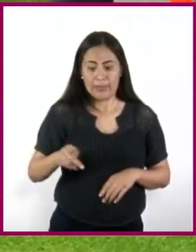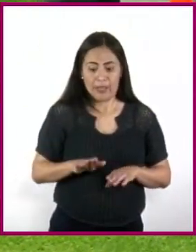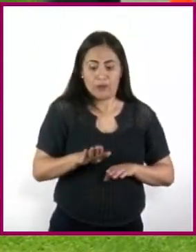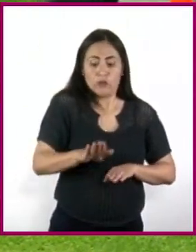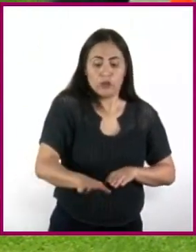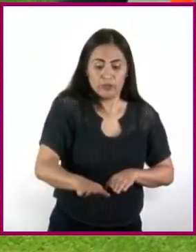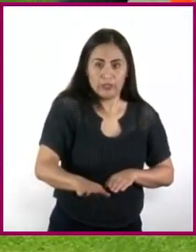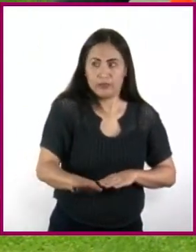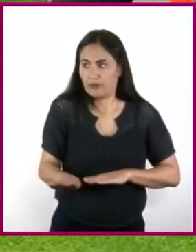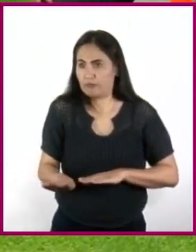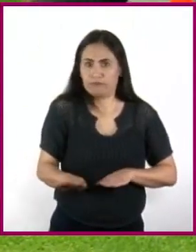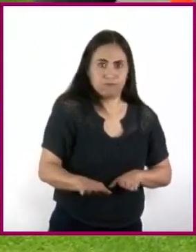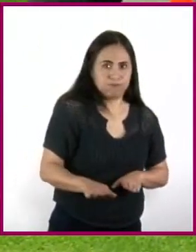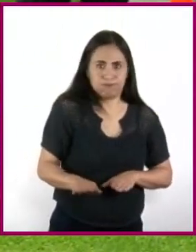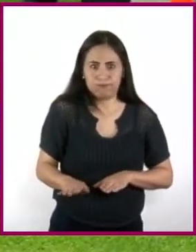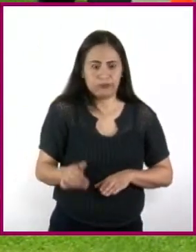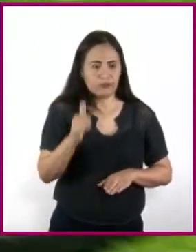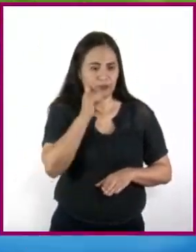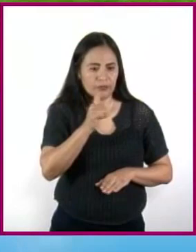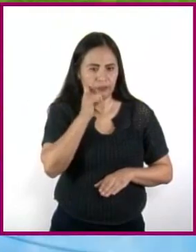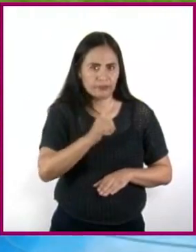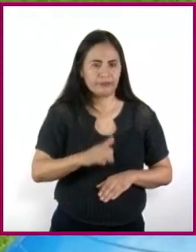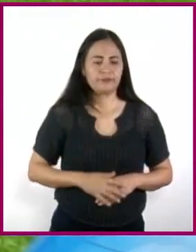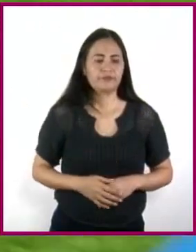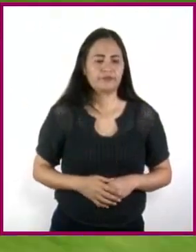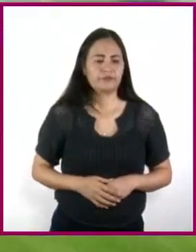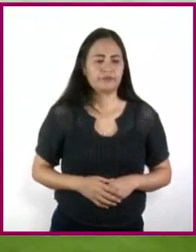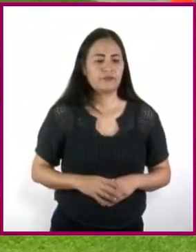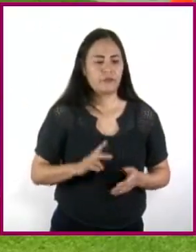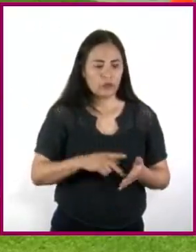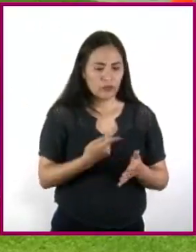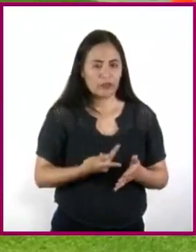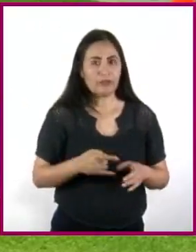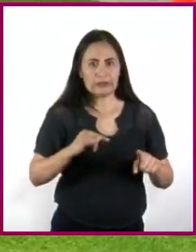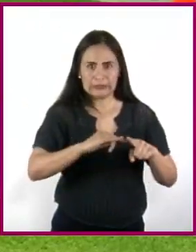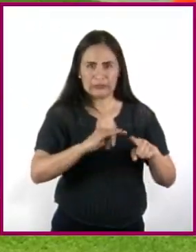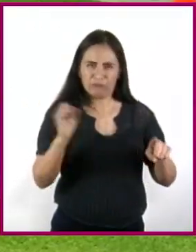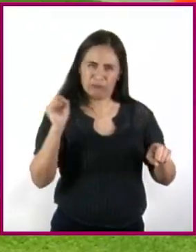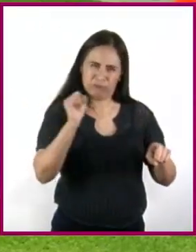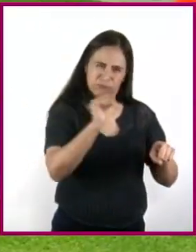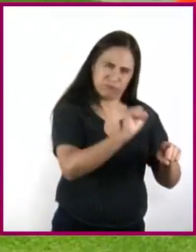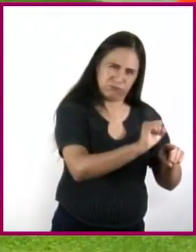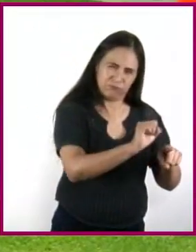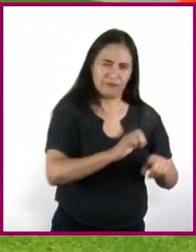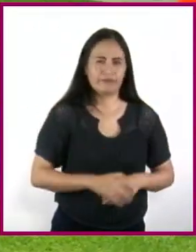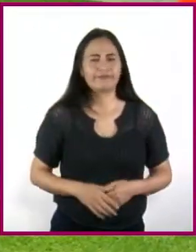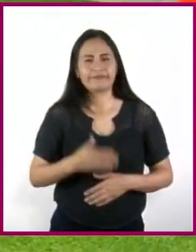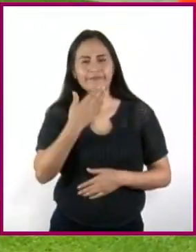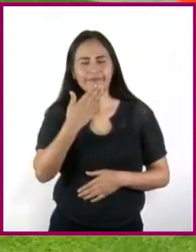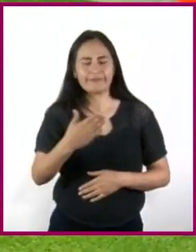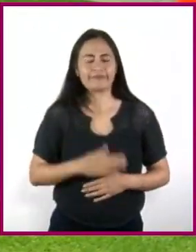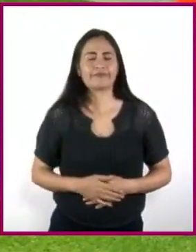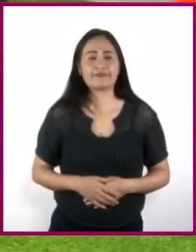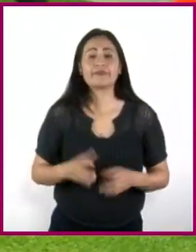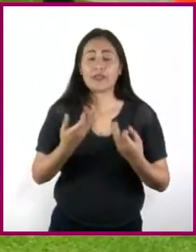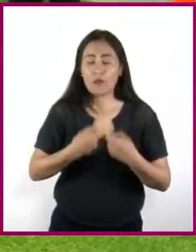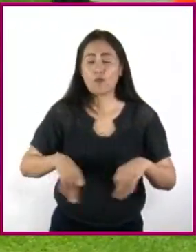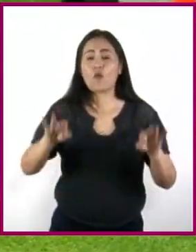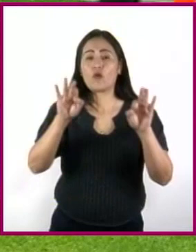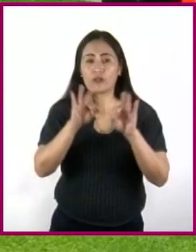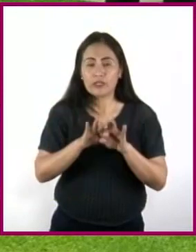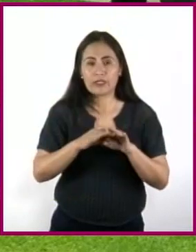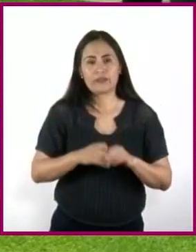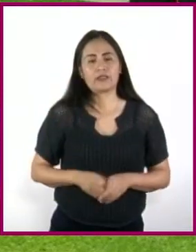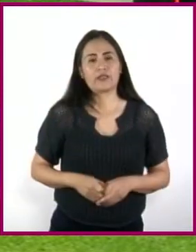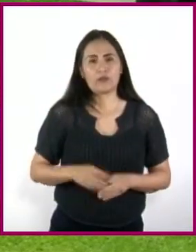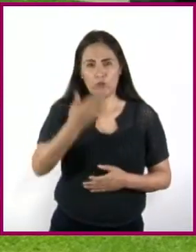ser reactivos. De nuevo, arrancamos, sale, roba. Muy bien, excelente. Es importante mencionar que nuestro